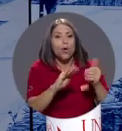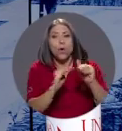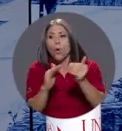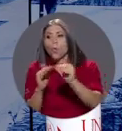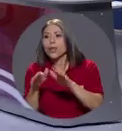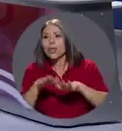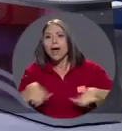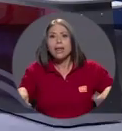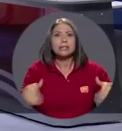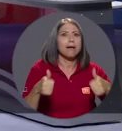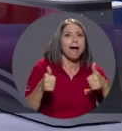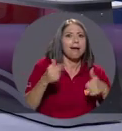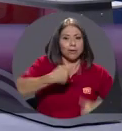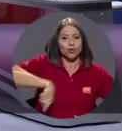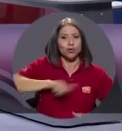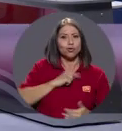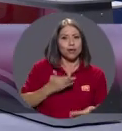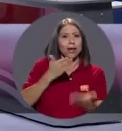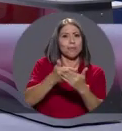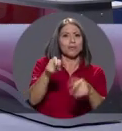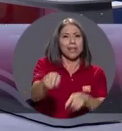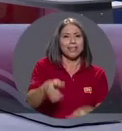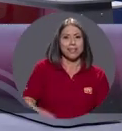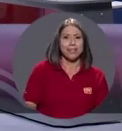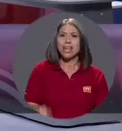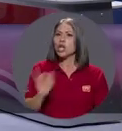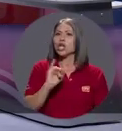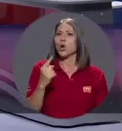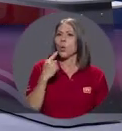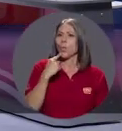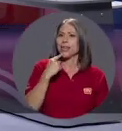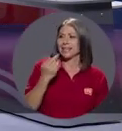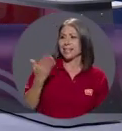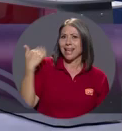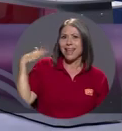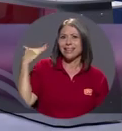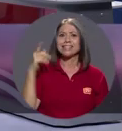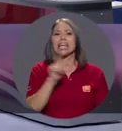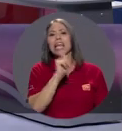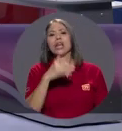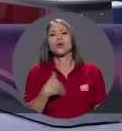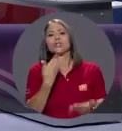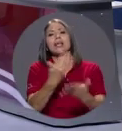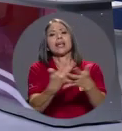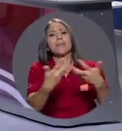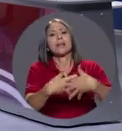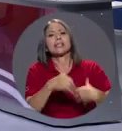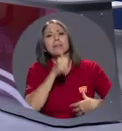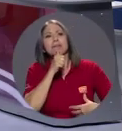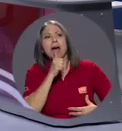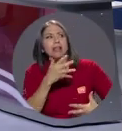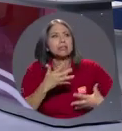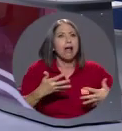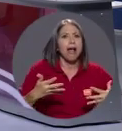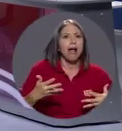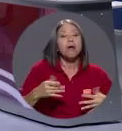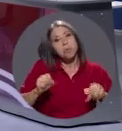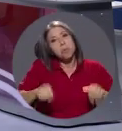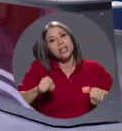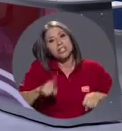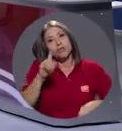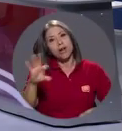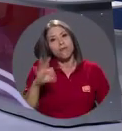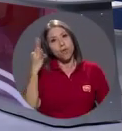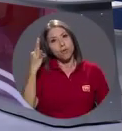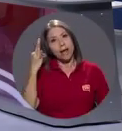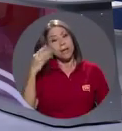comunidades que llegar nosotros y no, como lo decías vos antes, Gustavo, en el planteamiento de las empresas privadas que llegan con... Bueno,